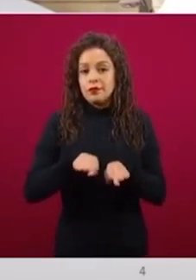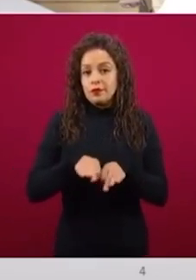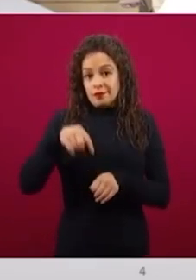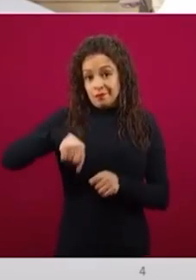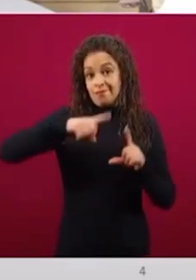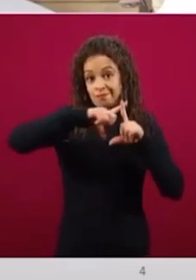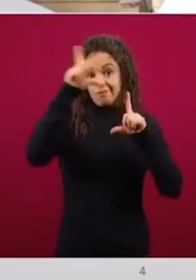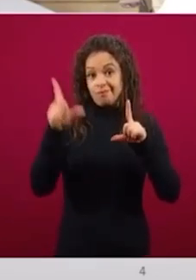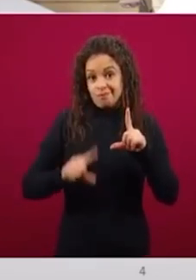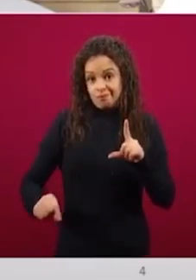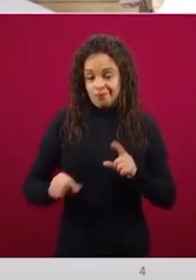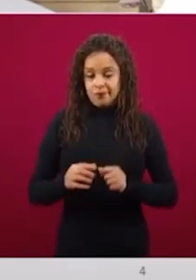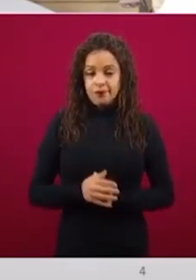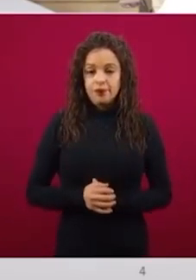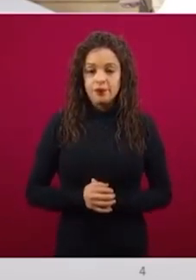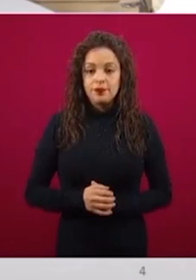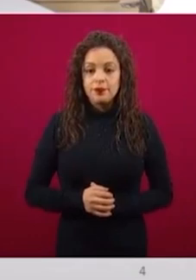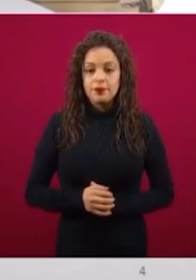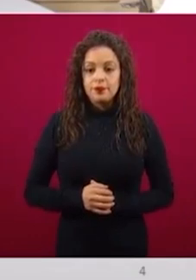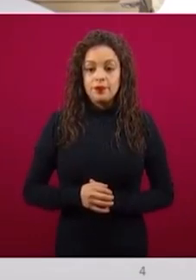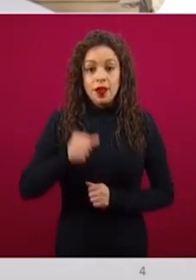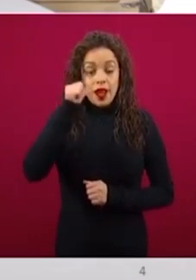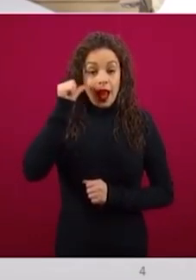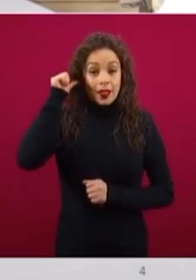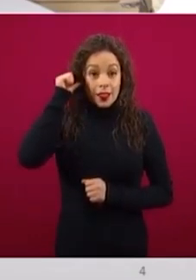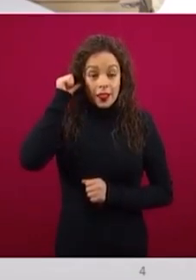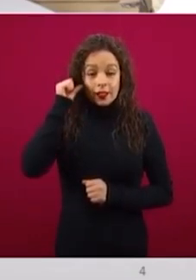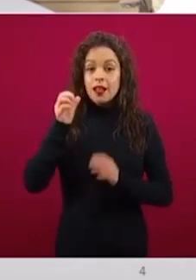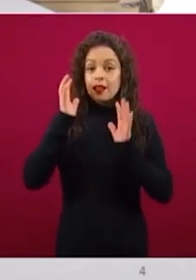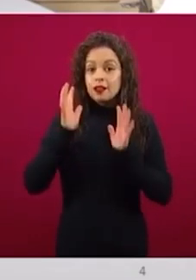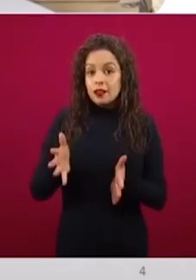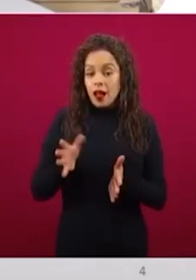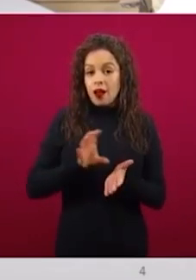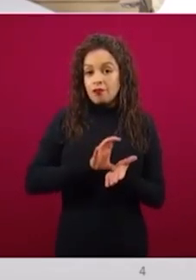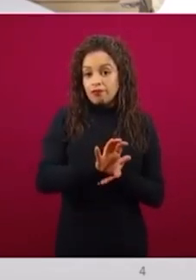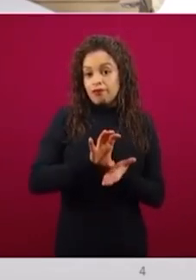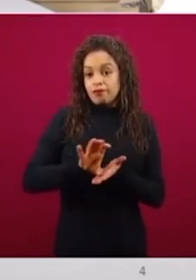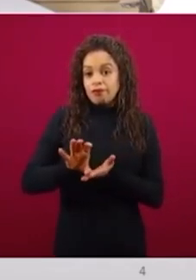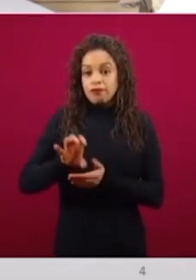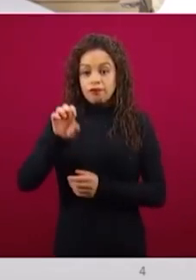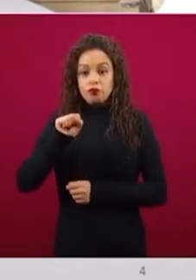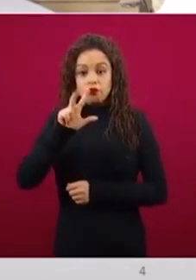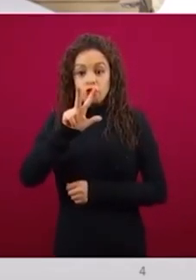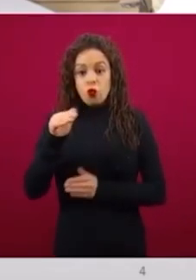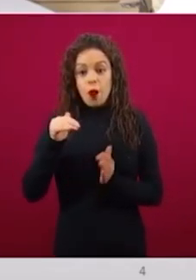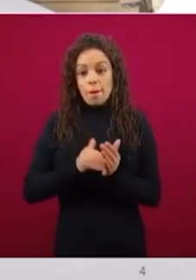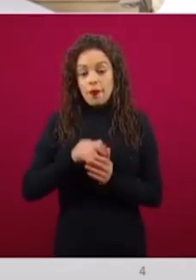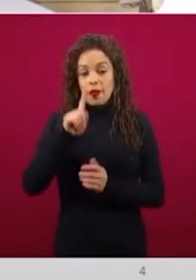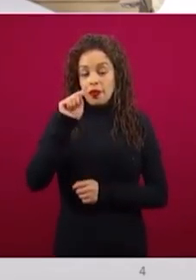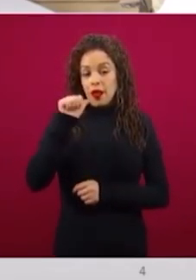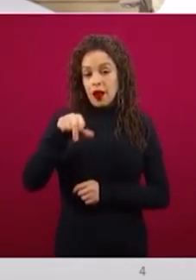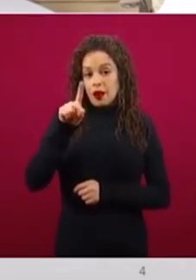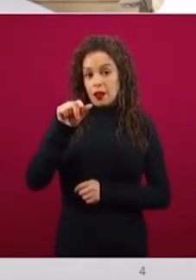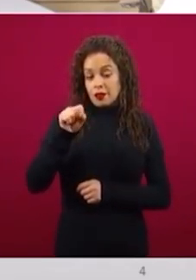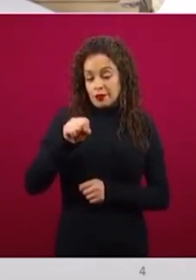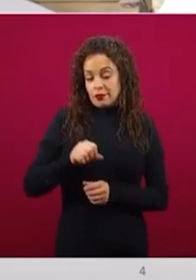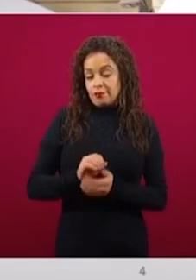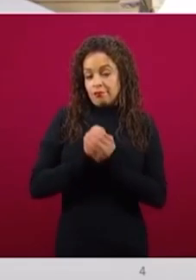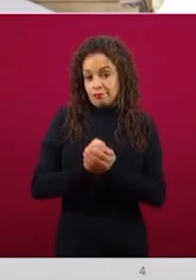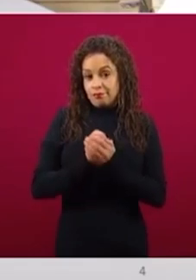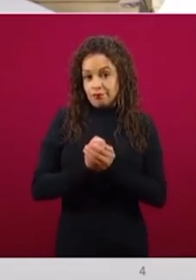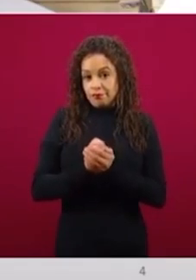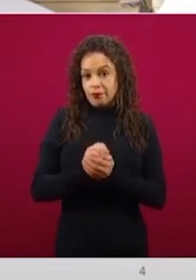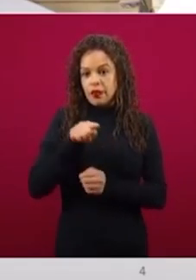ayer prácticamente, ya colocamos 68,000 tandas y ya están cobrando ahorita. Estas tandas se cobran en